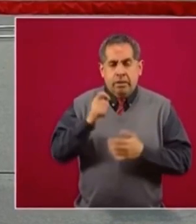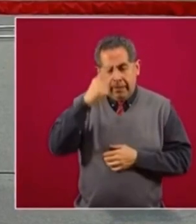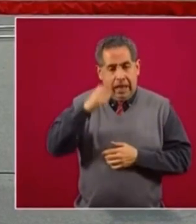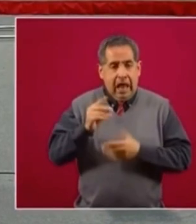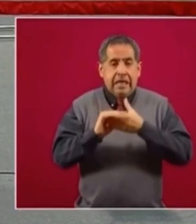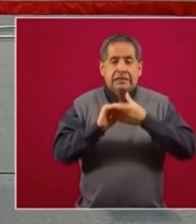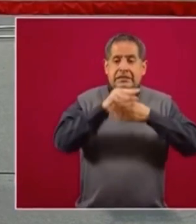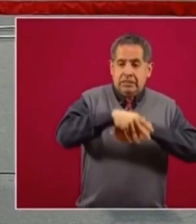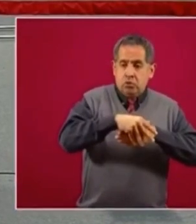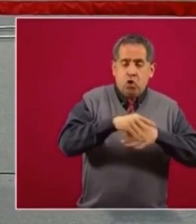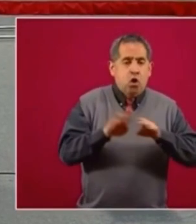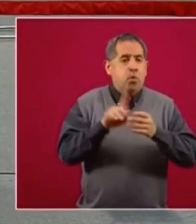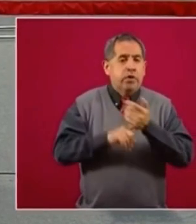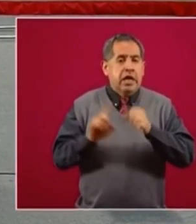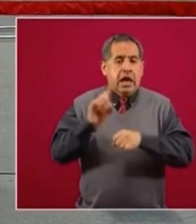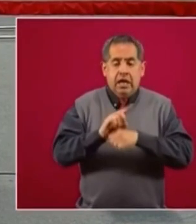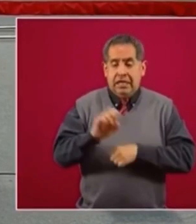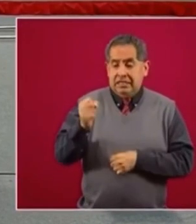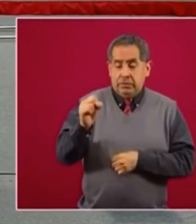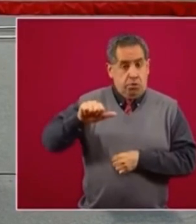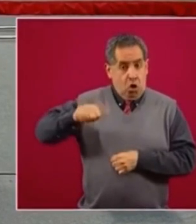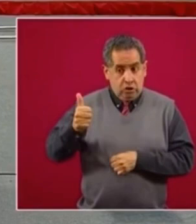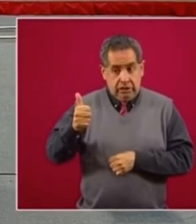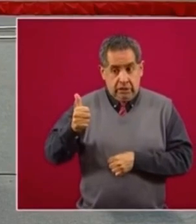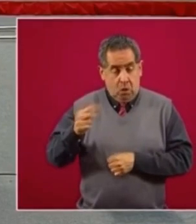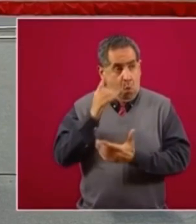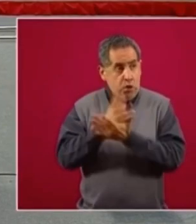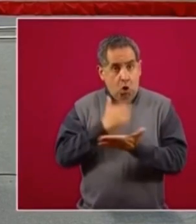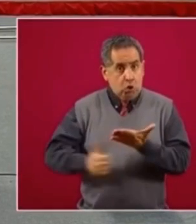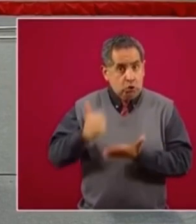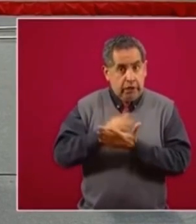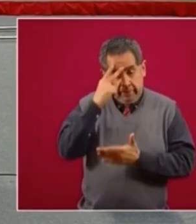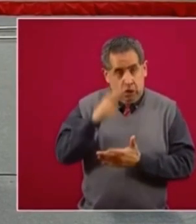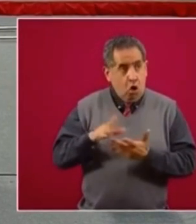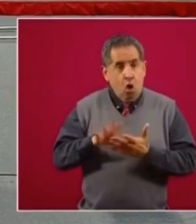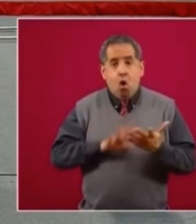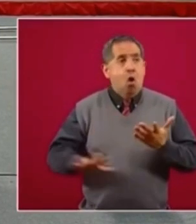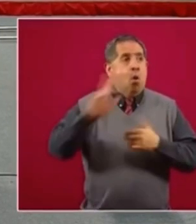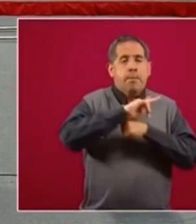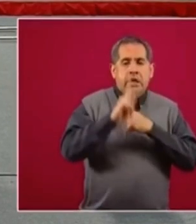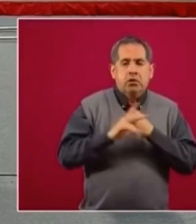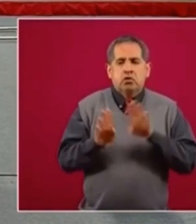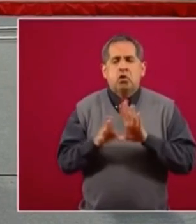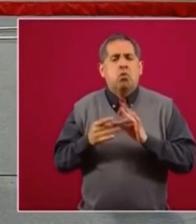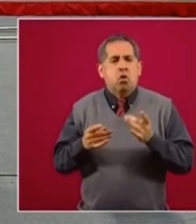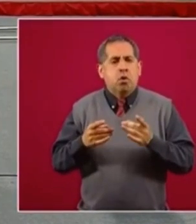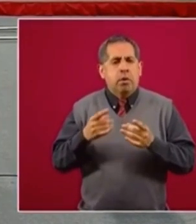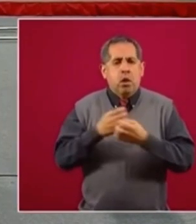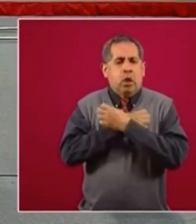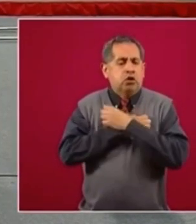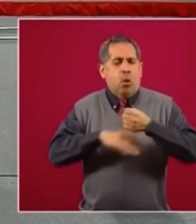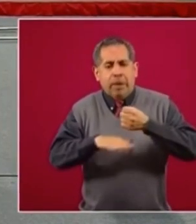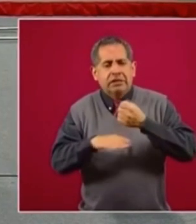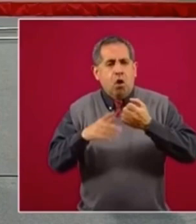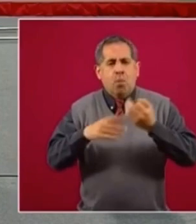la inscripción en línea va a ser el 11 de septiembre. Esto solo es en la Ciudad de México, en el resto del país, y para educación básica